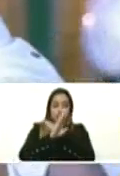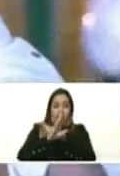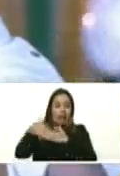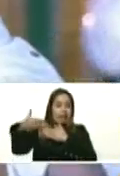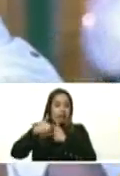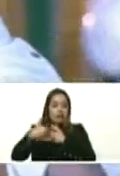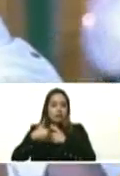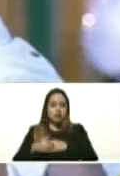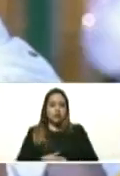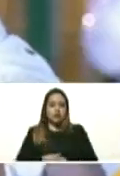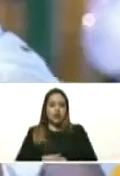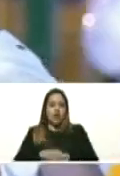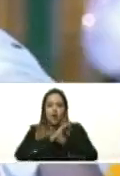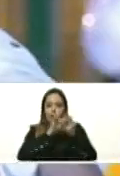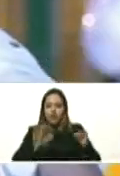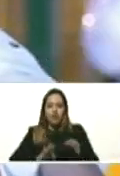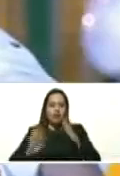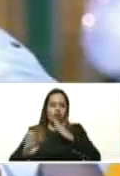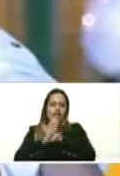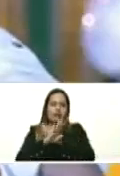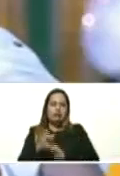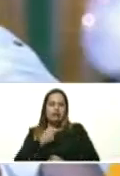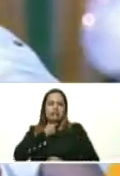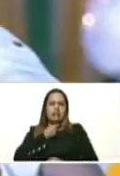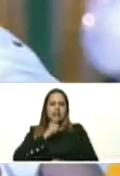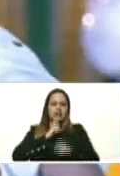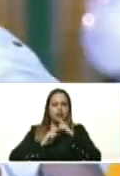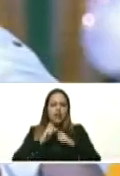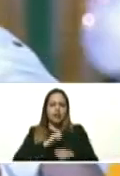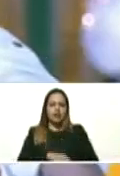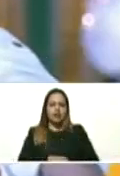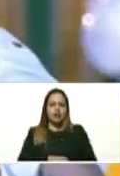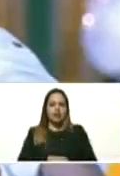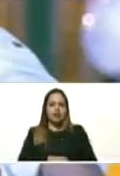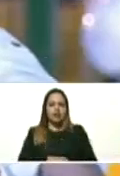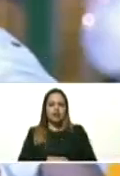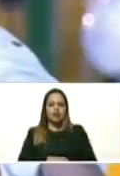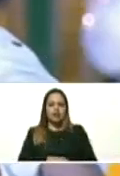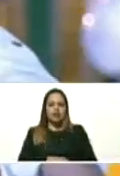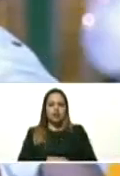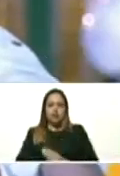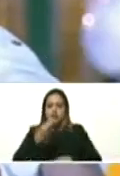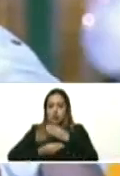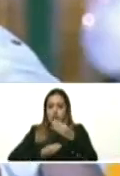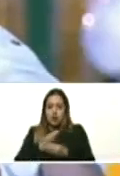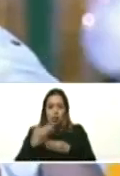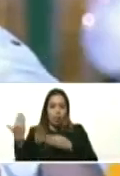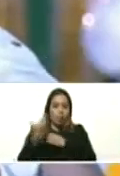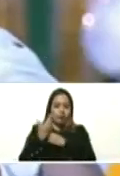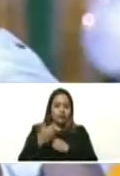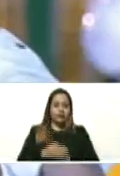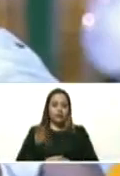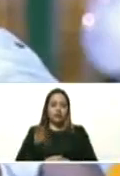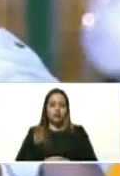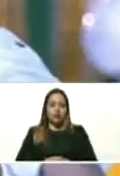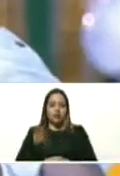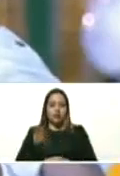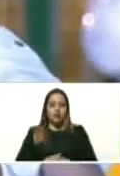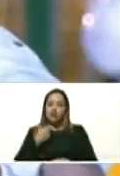agresiones, el esquema de bloqueo, de asfixia que se nos impuso, nos